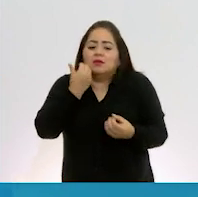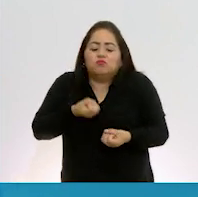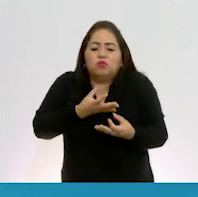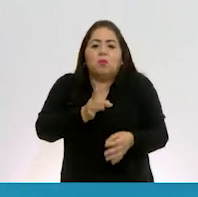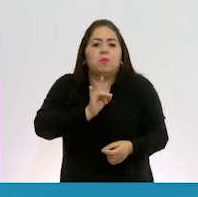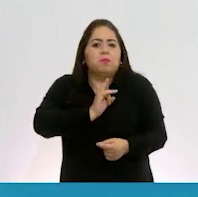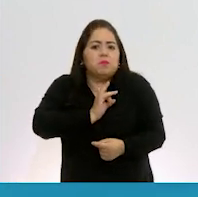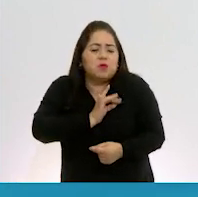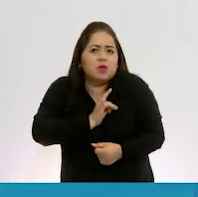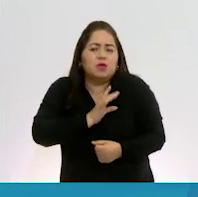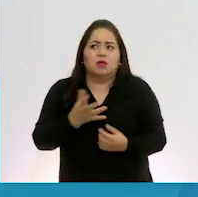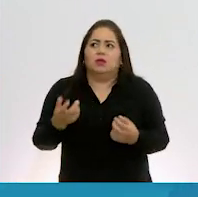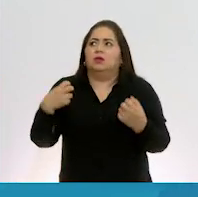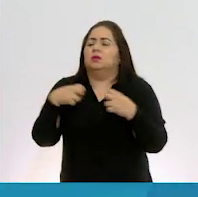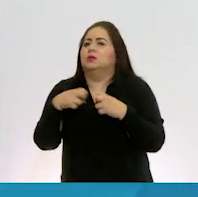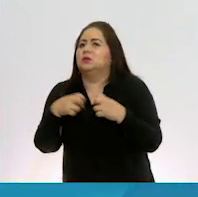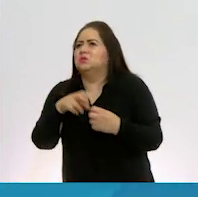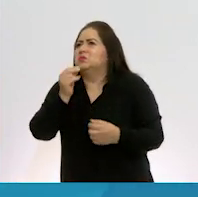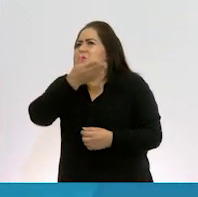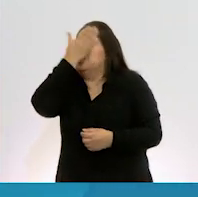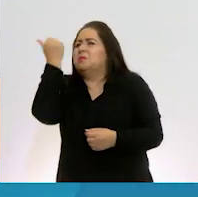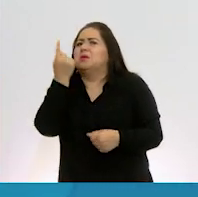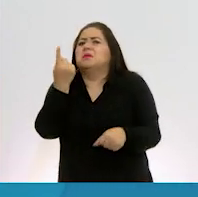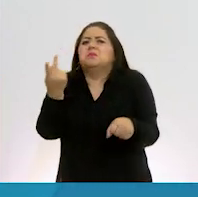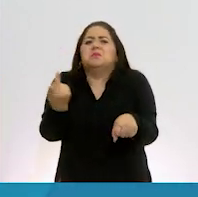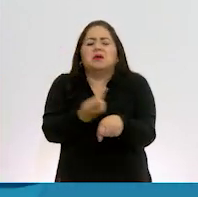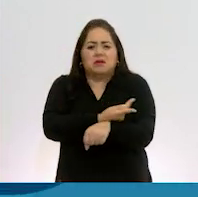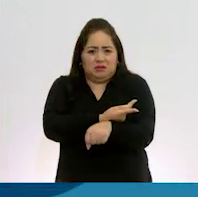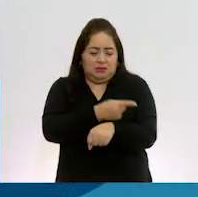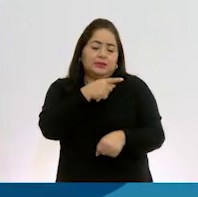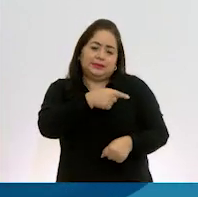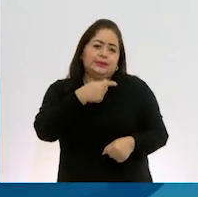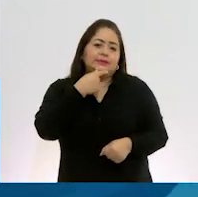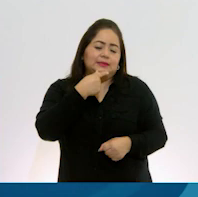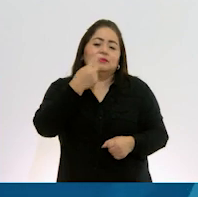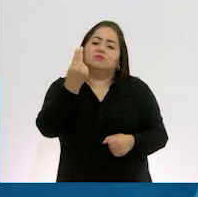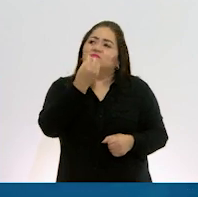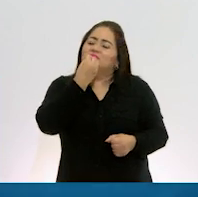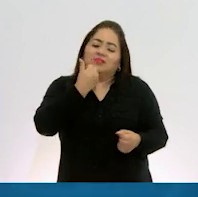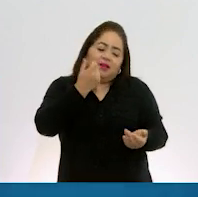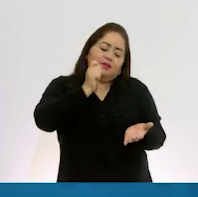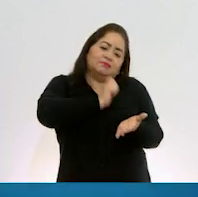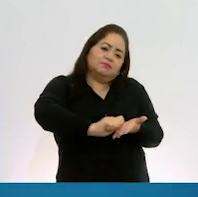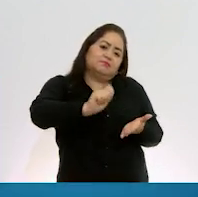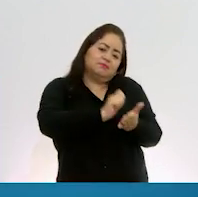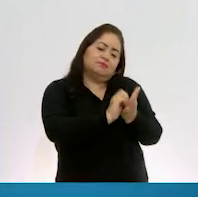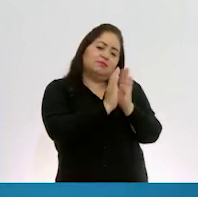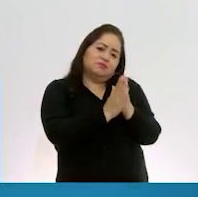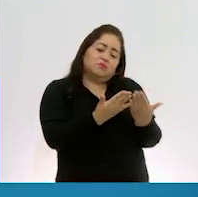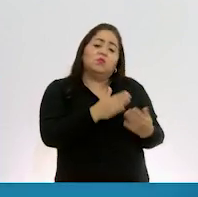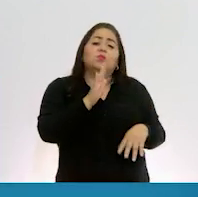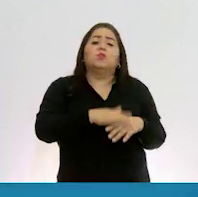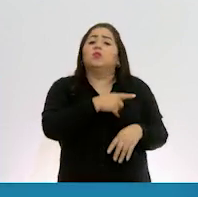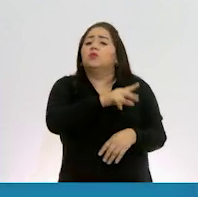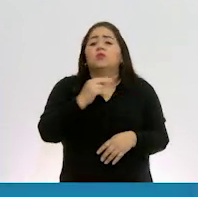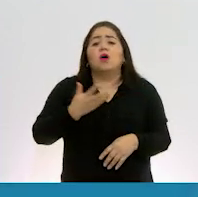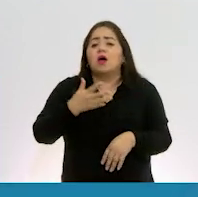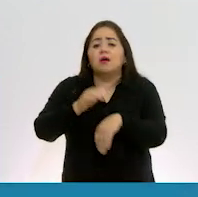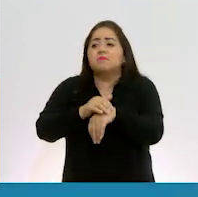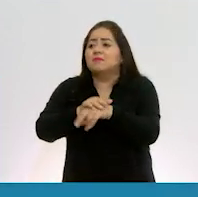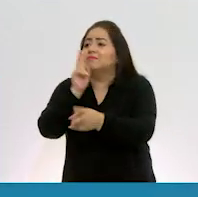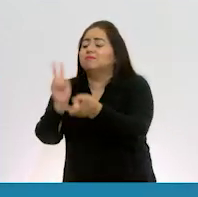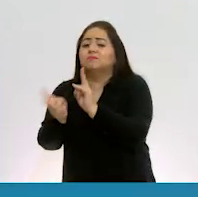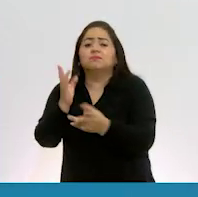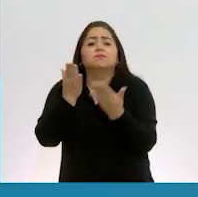frustración, la incertidumbre de no saber qué iba a pasar, era escribiéndolo en su diario, ya que no tenía amigas con quien